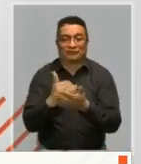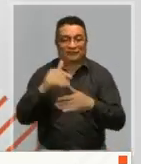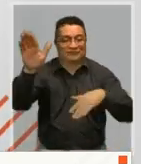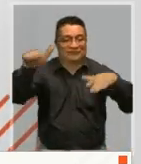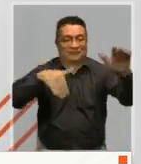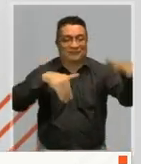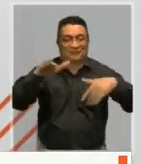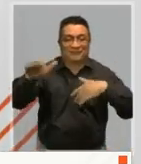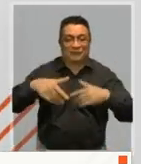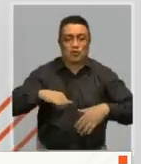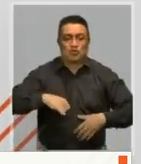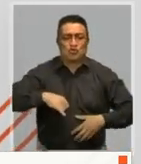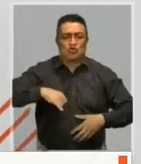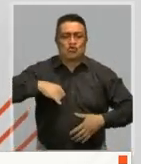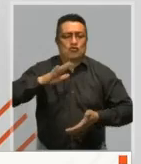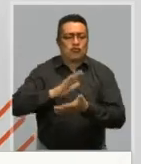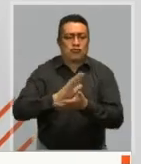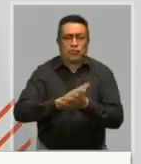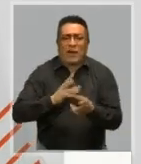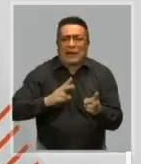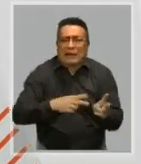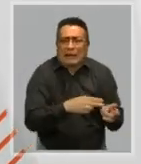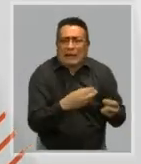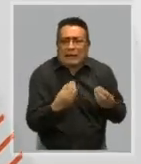lujosa celebración en plena guerra.